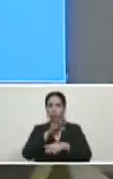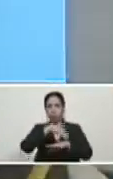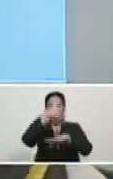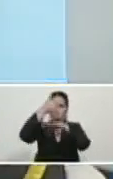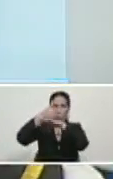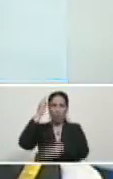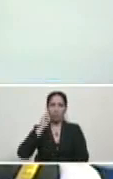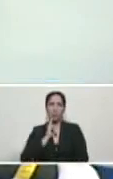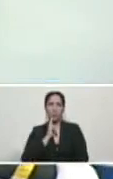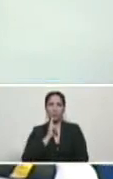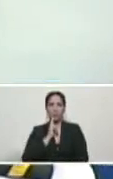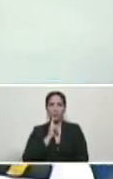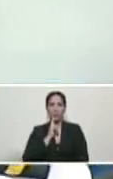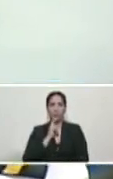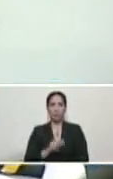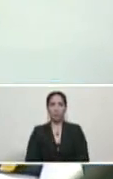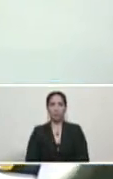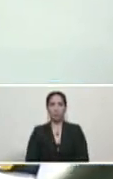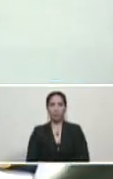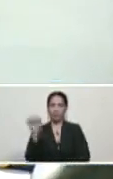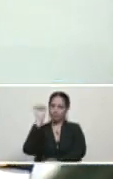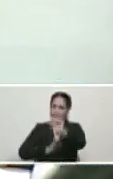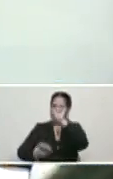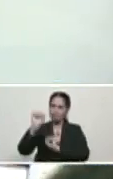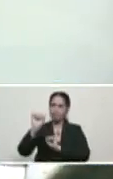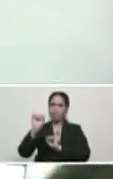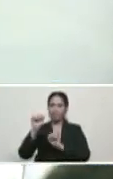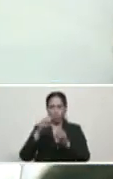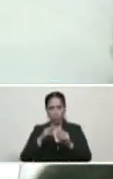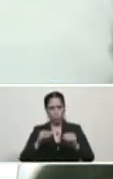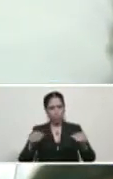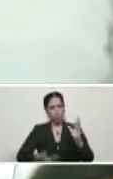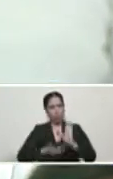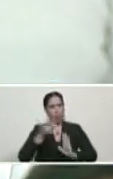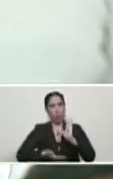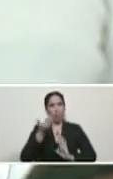Bolívar. Para defender esta sagrada tierra